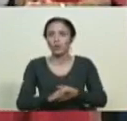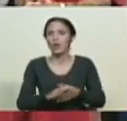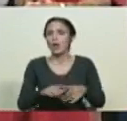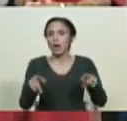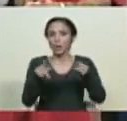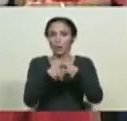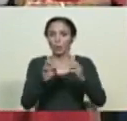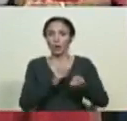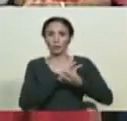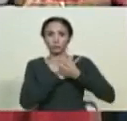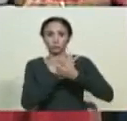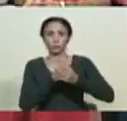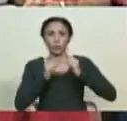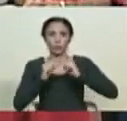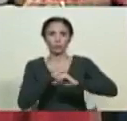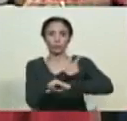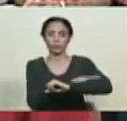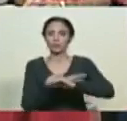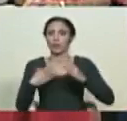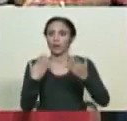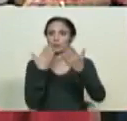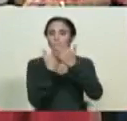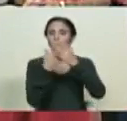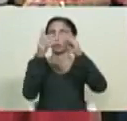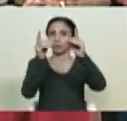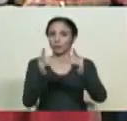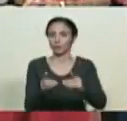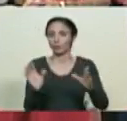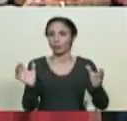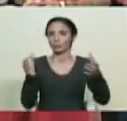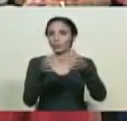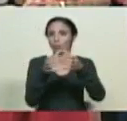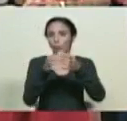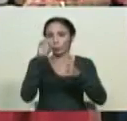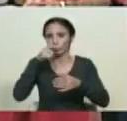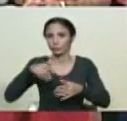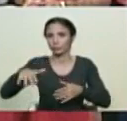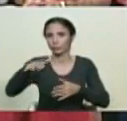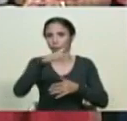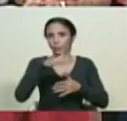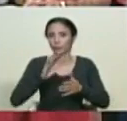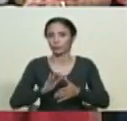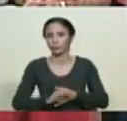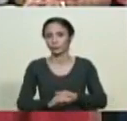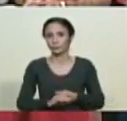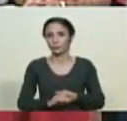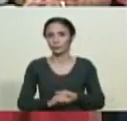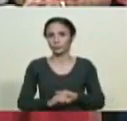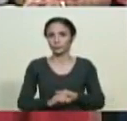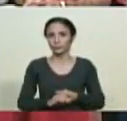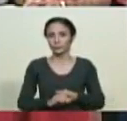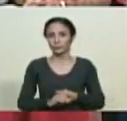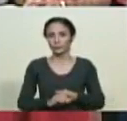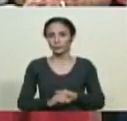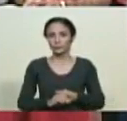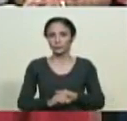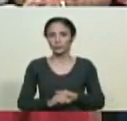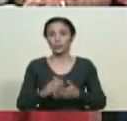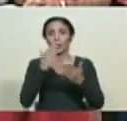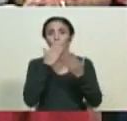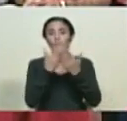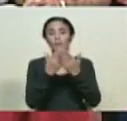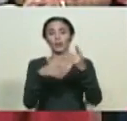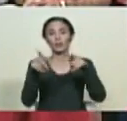la valentía de enfrentar las decisiones de los cogollos de que manejan este país, de los cogollos de la